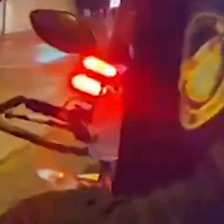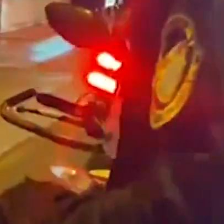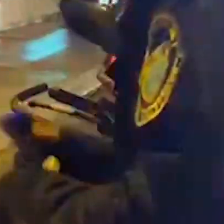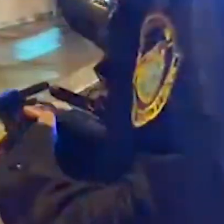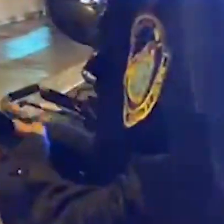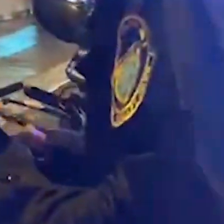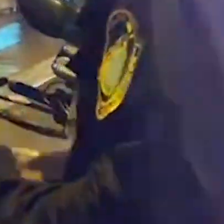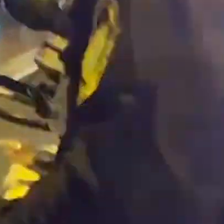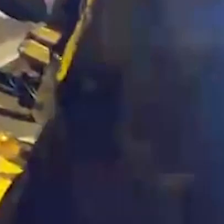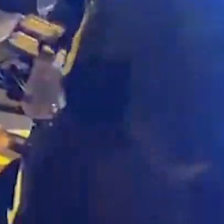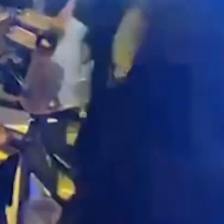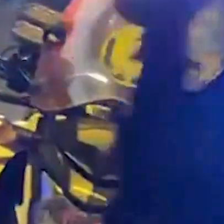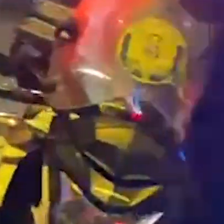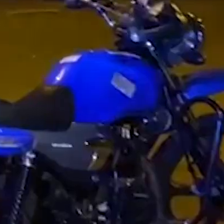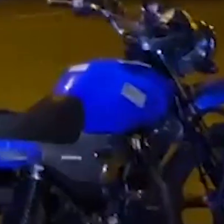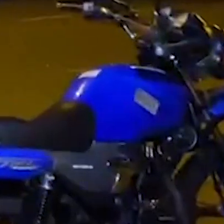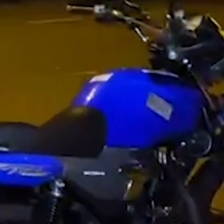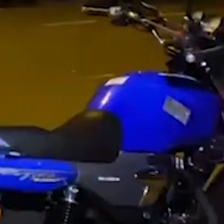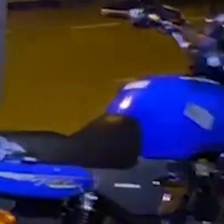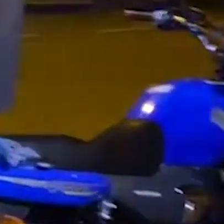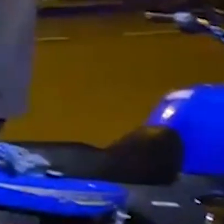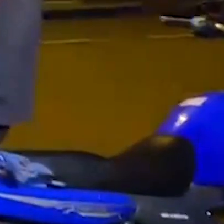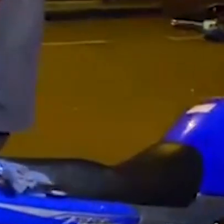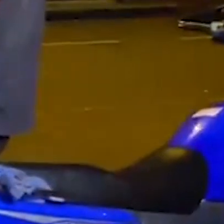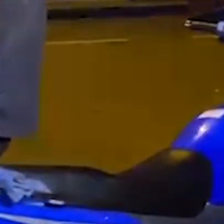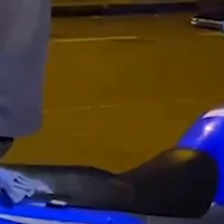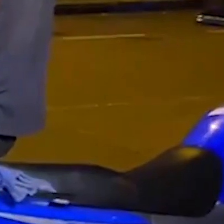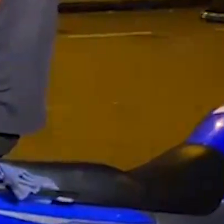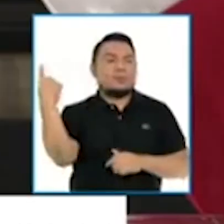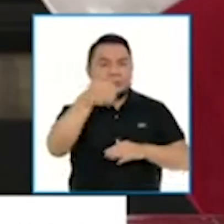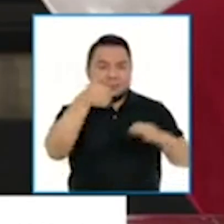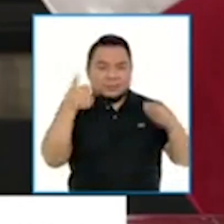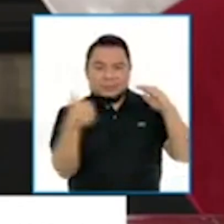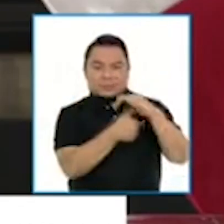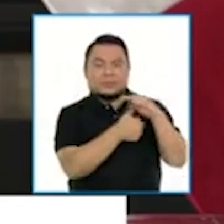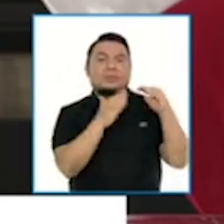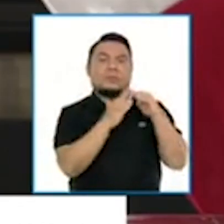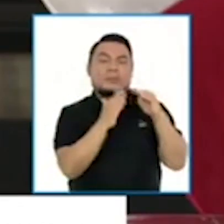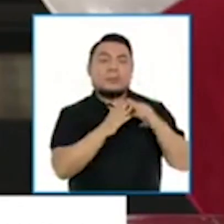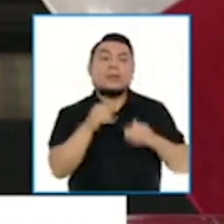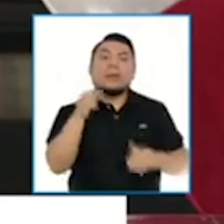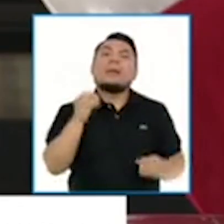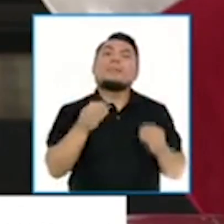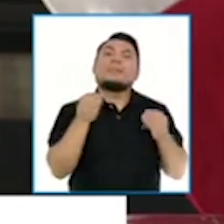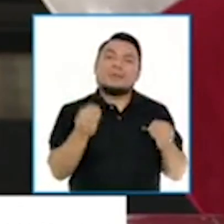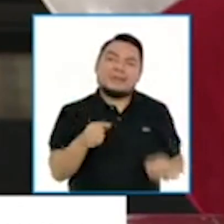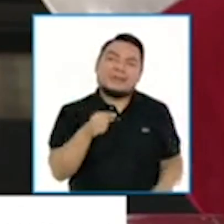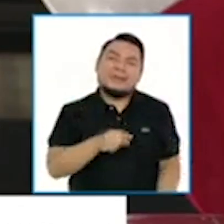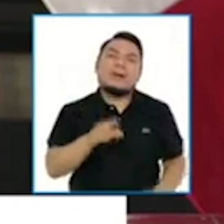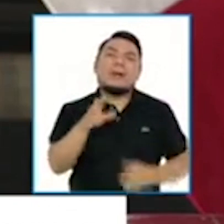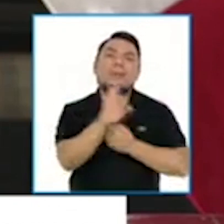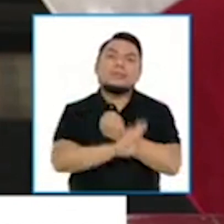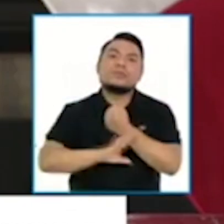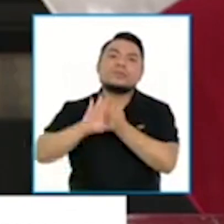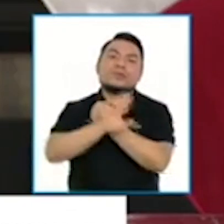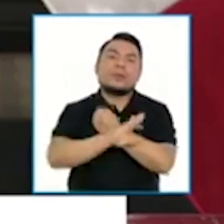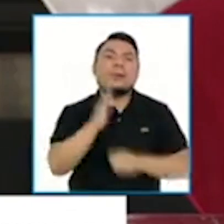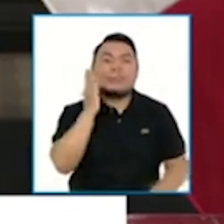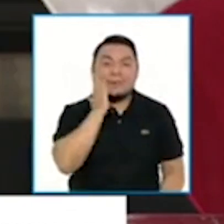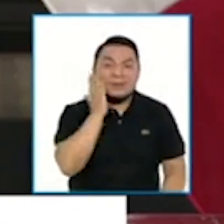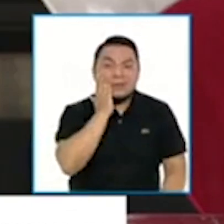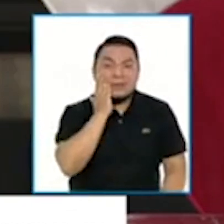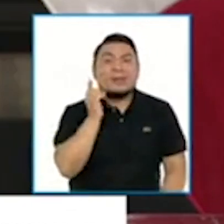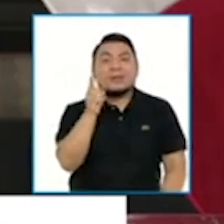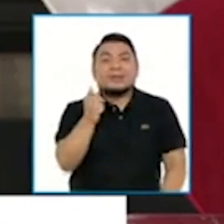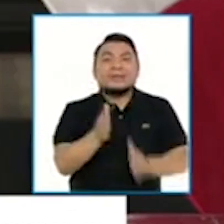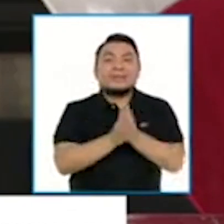Esto precisamente con el objetivo de proteger a nuestras madres. Vamos a tener seguramente muchas ganas